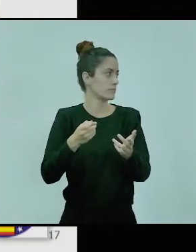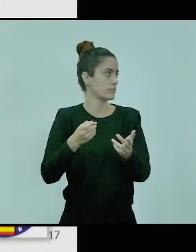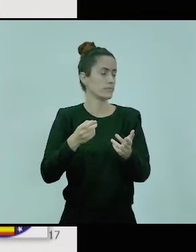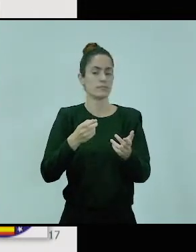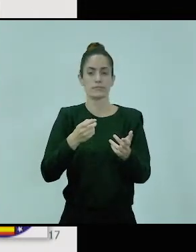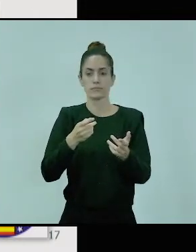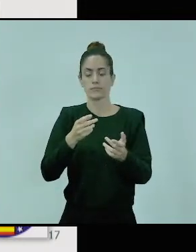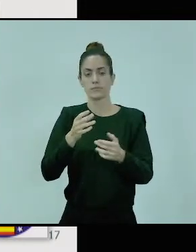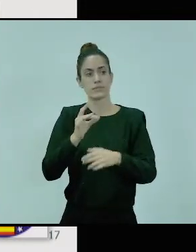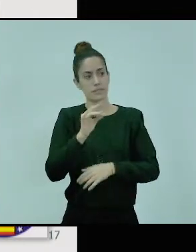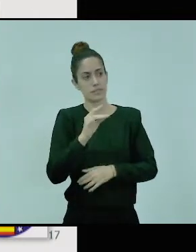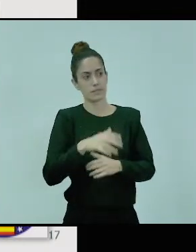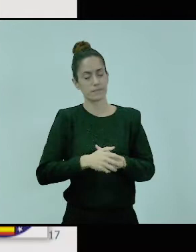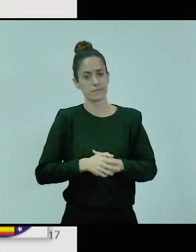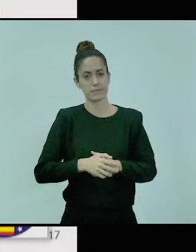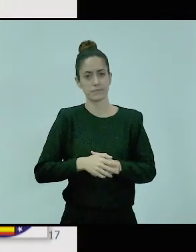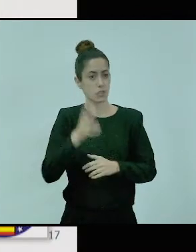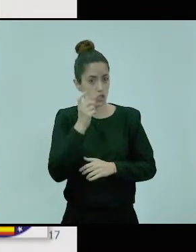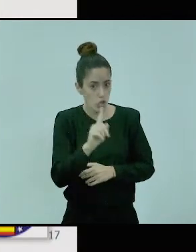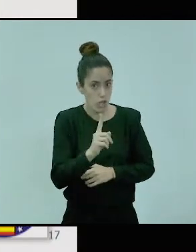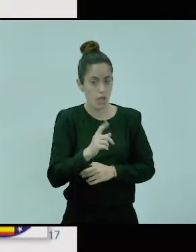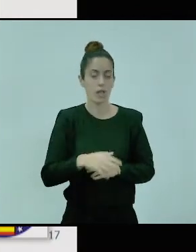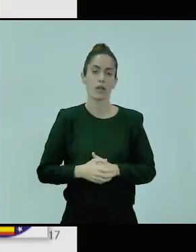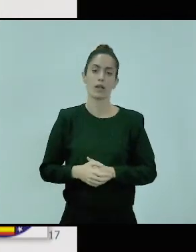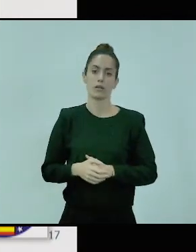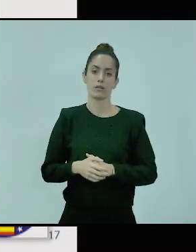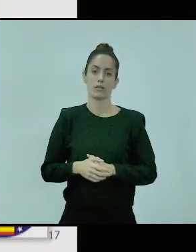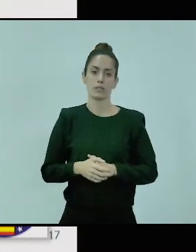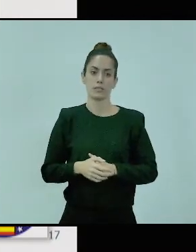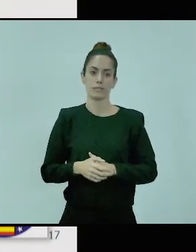¿Sí? ¿Que no se oye?